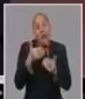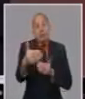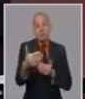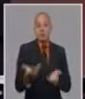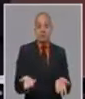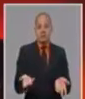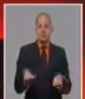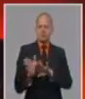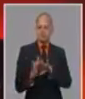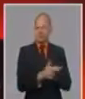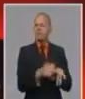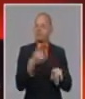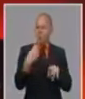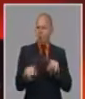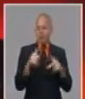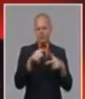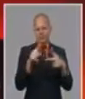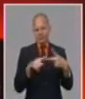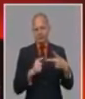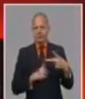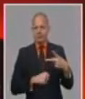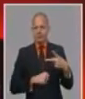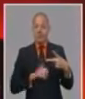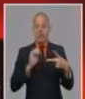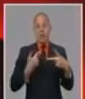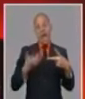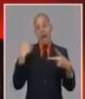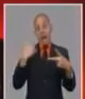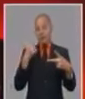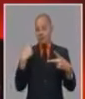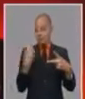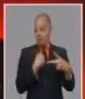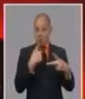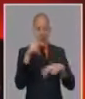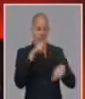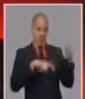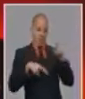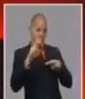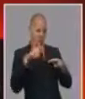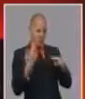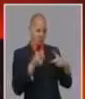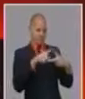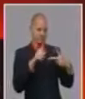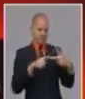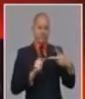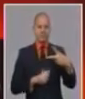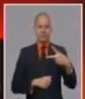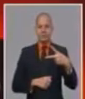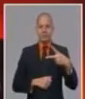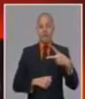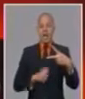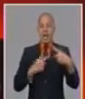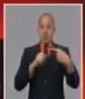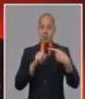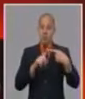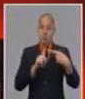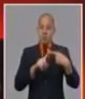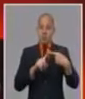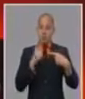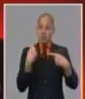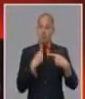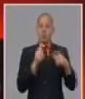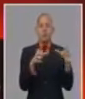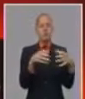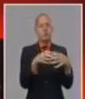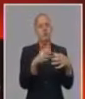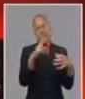más que quiero mencionar de las investigaciones nuestras que no refería anteriormente. Uno es que nosotros hicimos un estudio en un pequeño grupo de